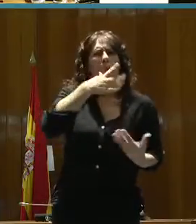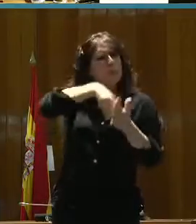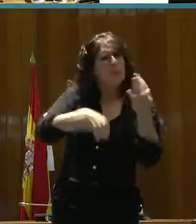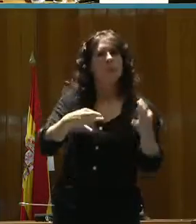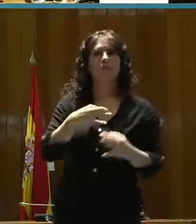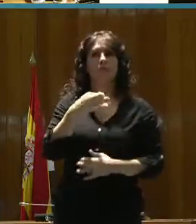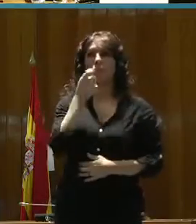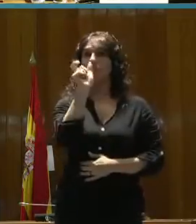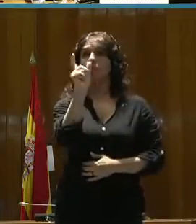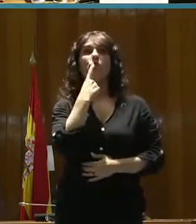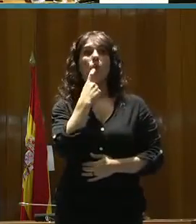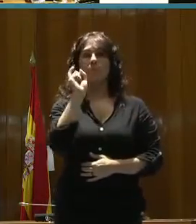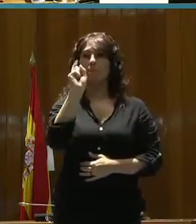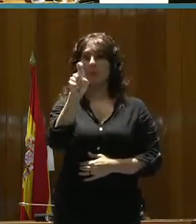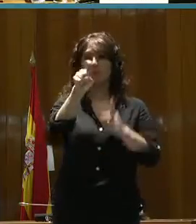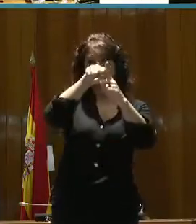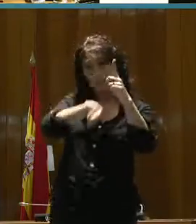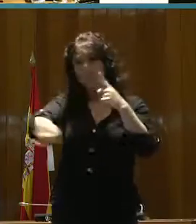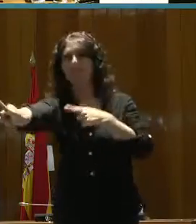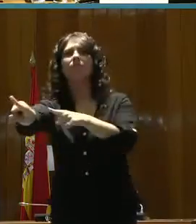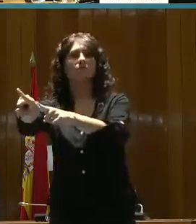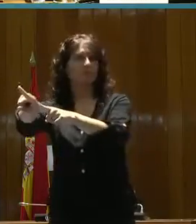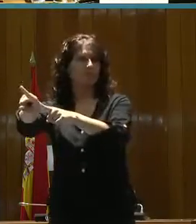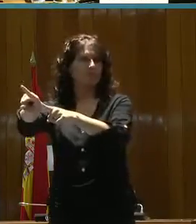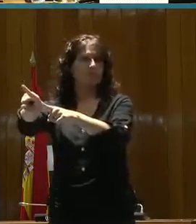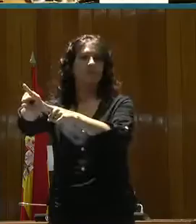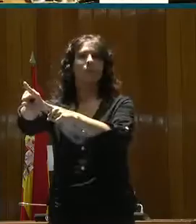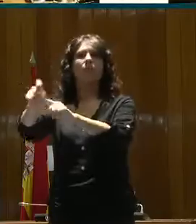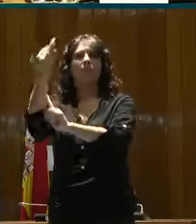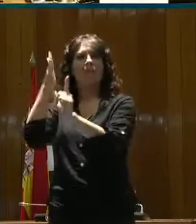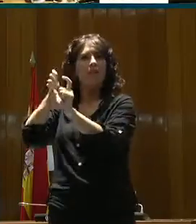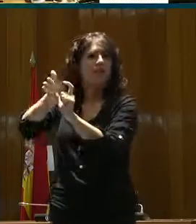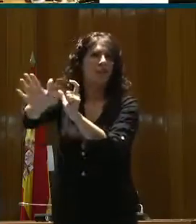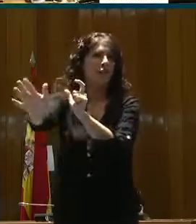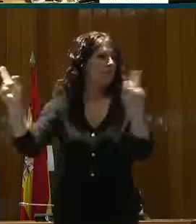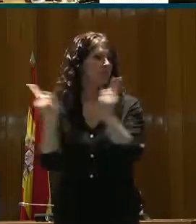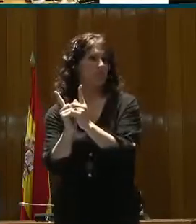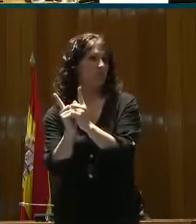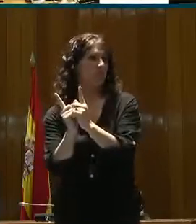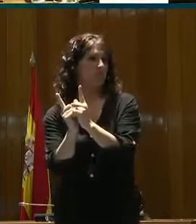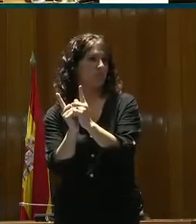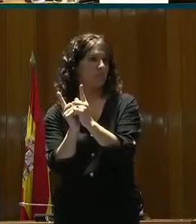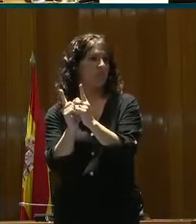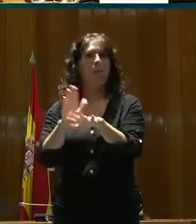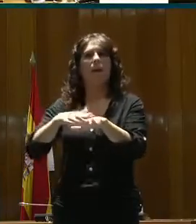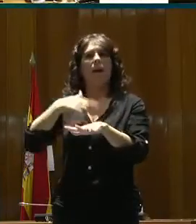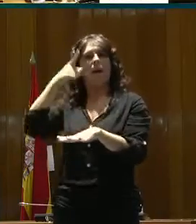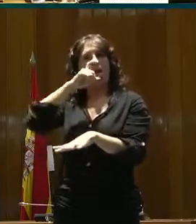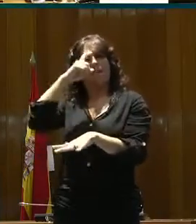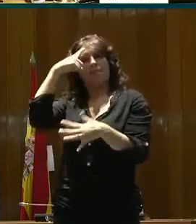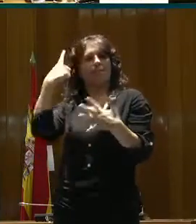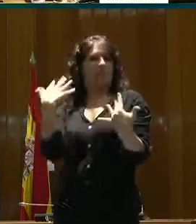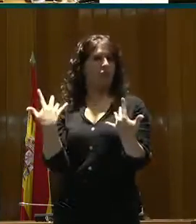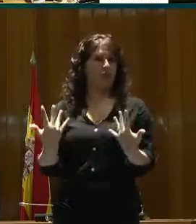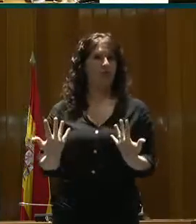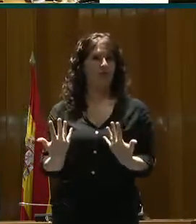hacemos clic sobre el término y nos aparece una definición breve y concisa de ese